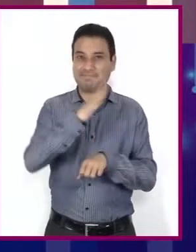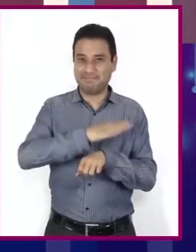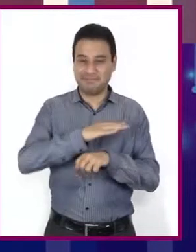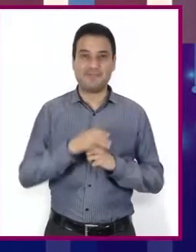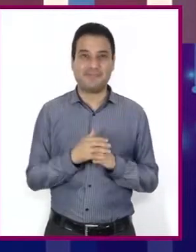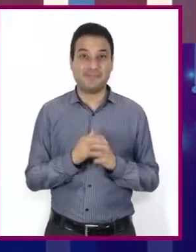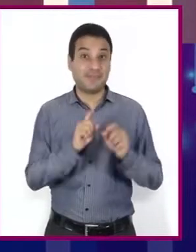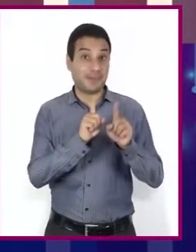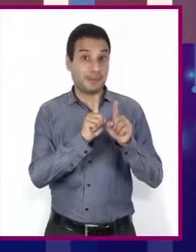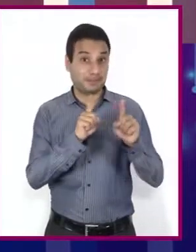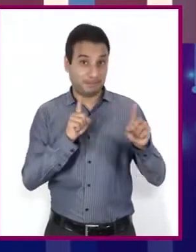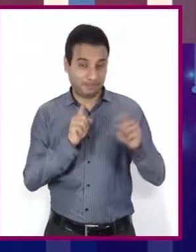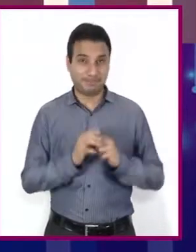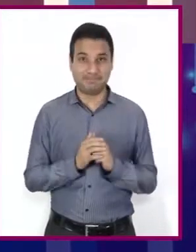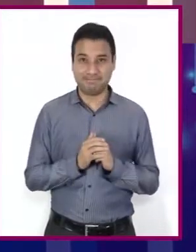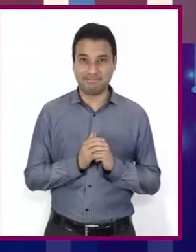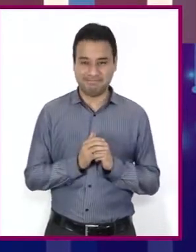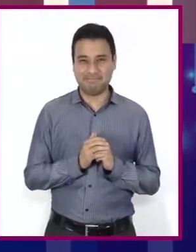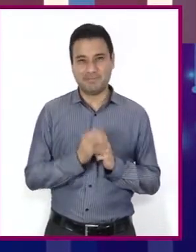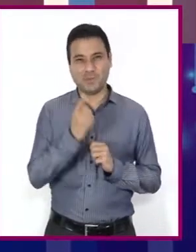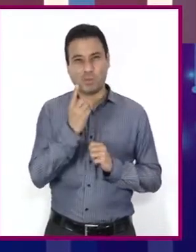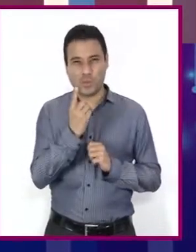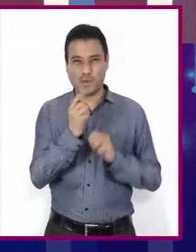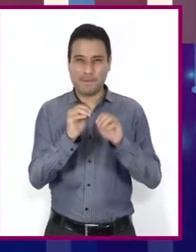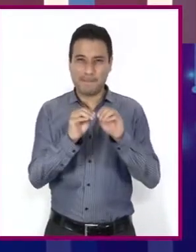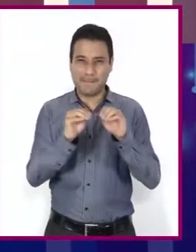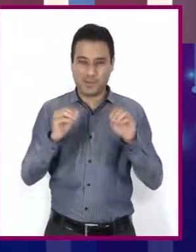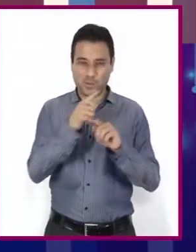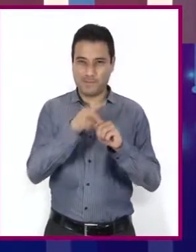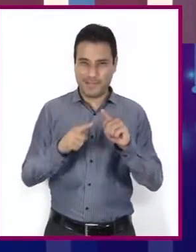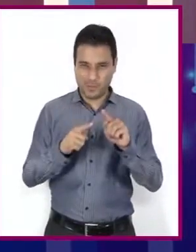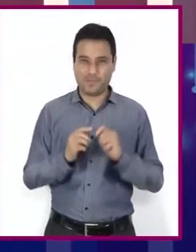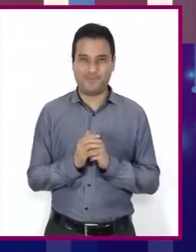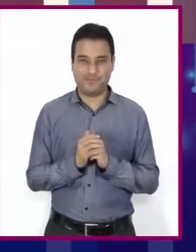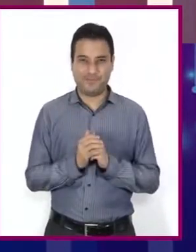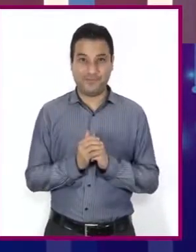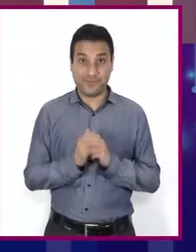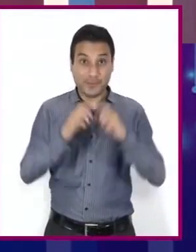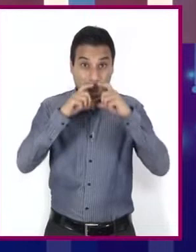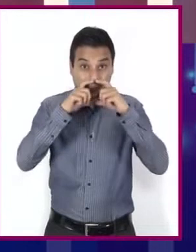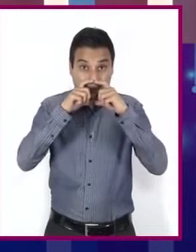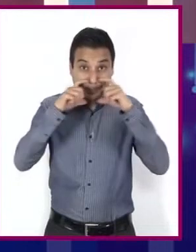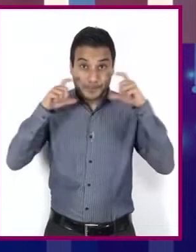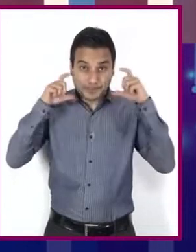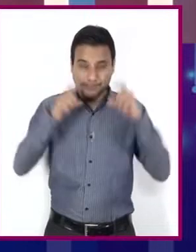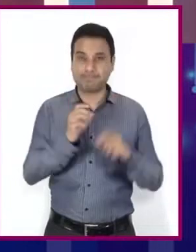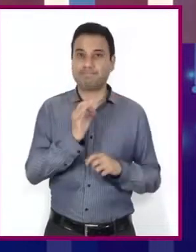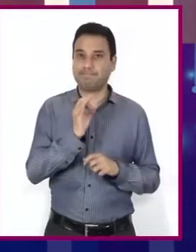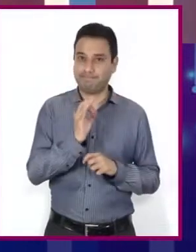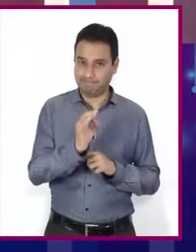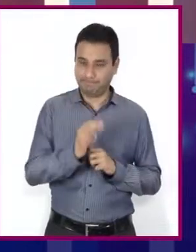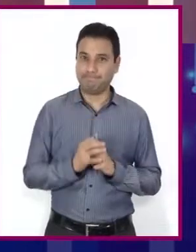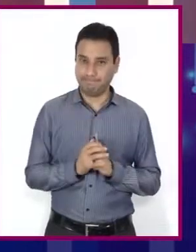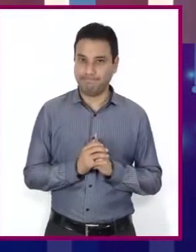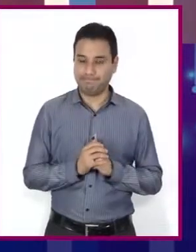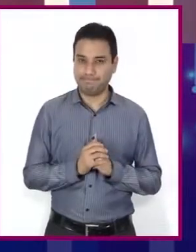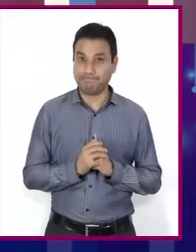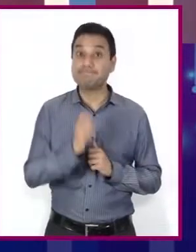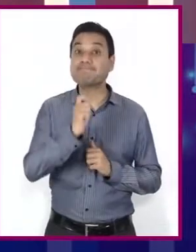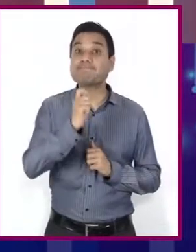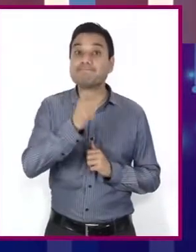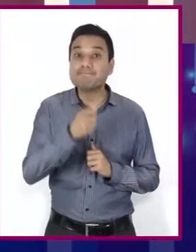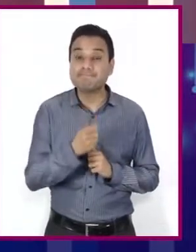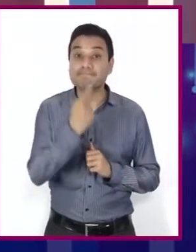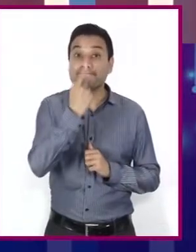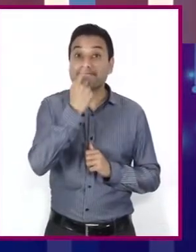mantener la sana distancia, alejándonos 1,5 metros de las demás personas y usar el cubrebocas correctamente, es decir, protegiendo nariz